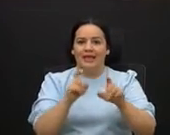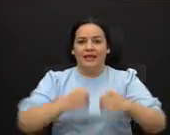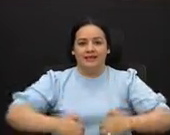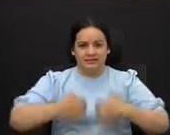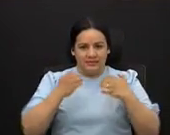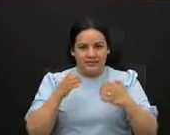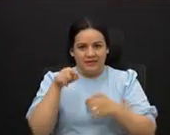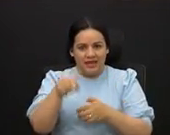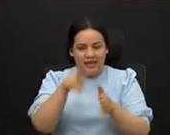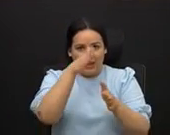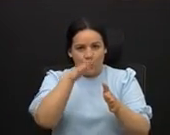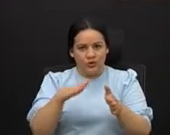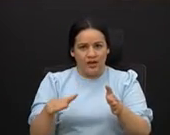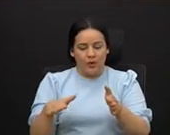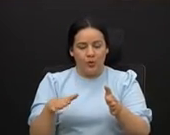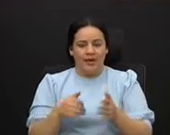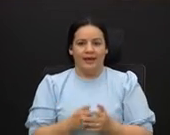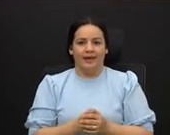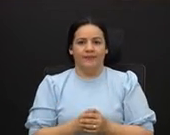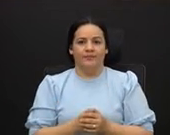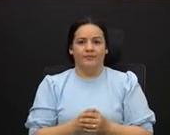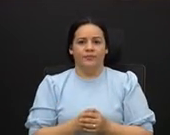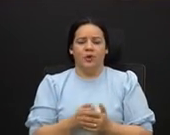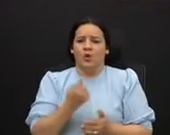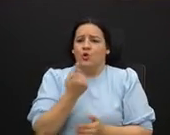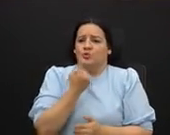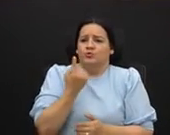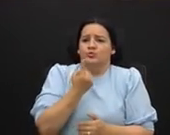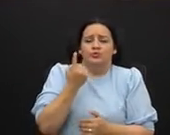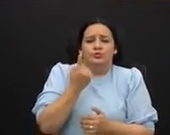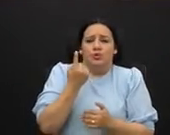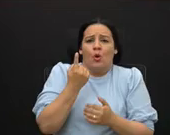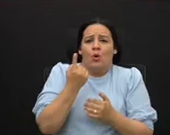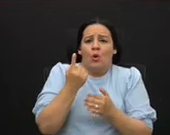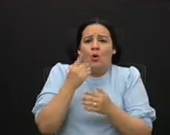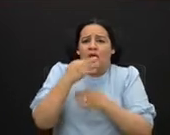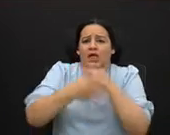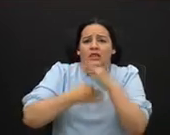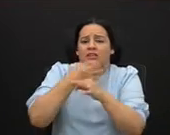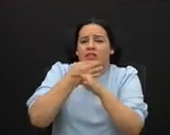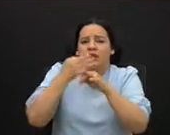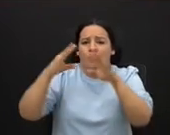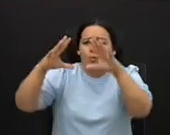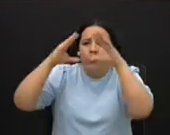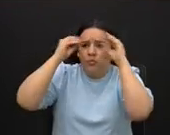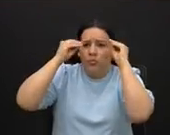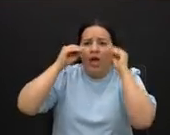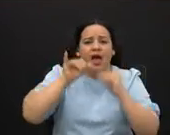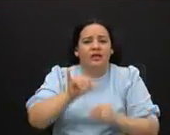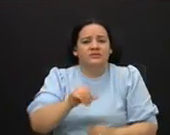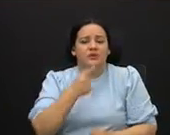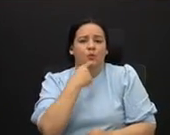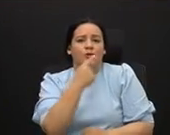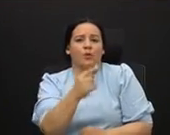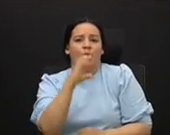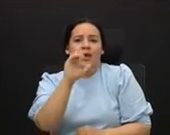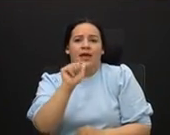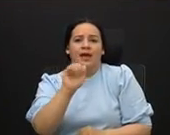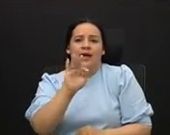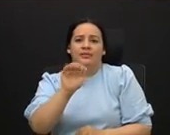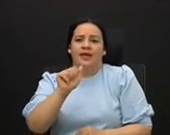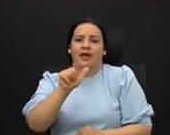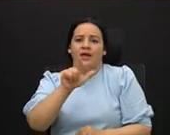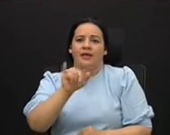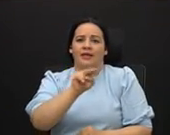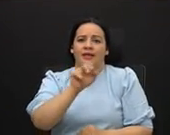en la Contraloría. Fue nada más de índole informativo, y así lo dijo doña Catalina, y así